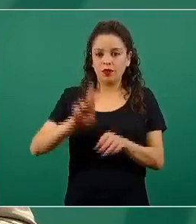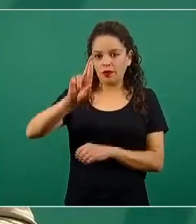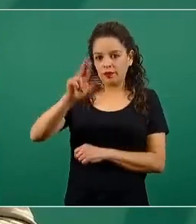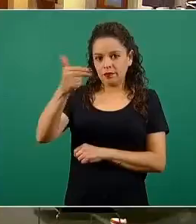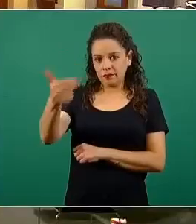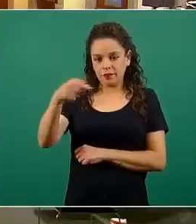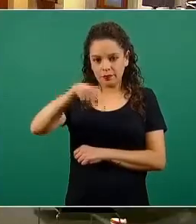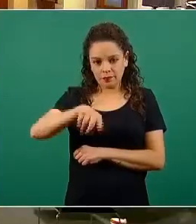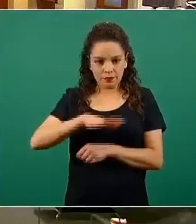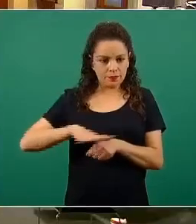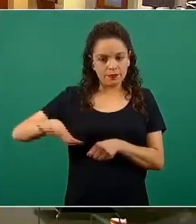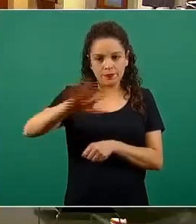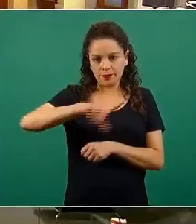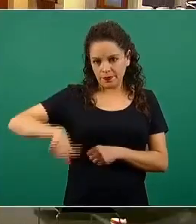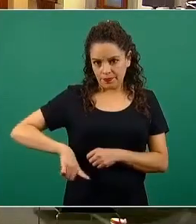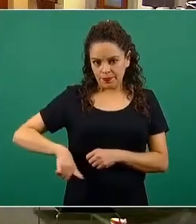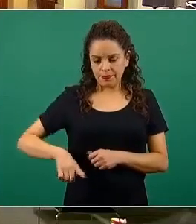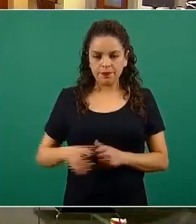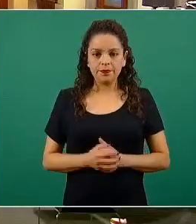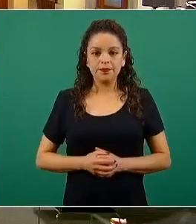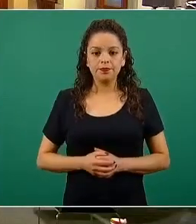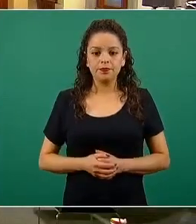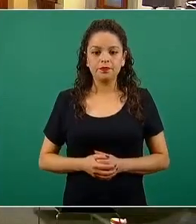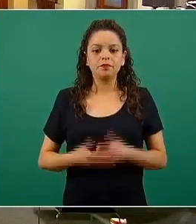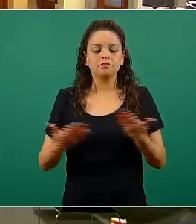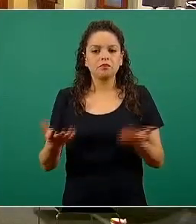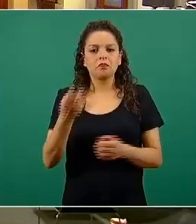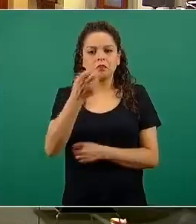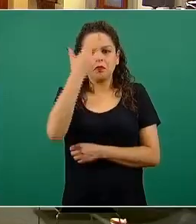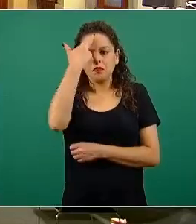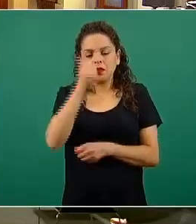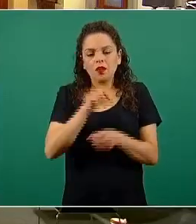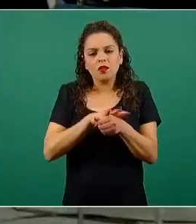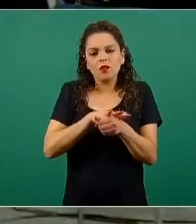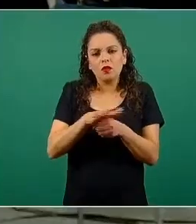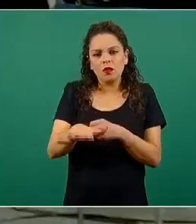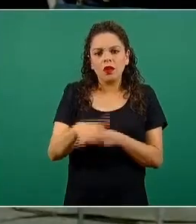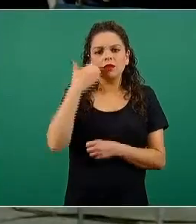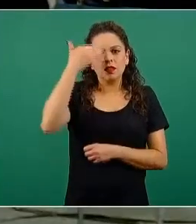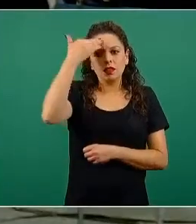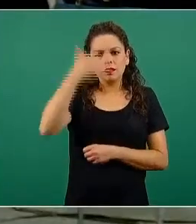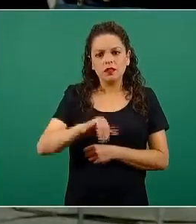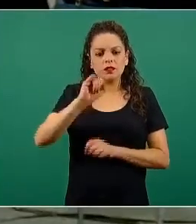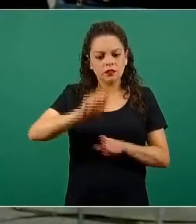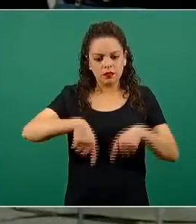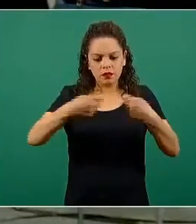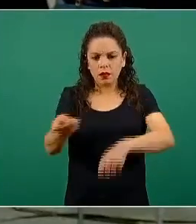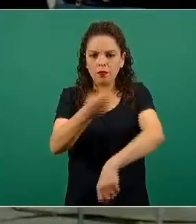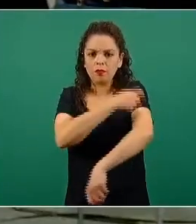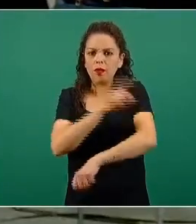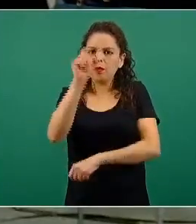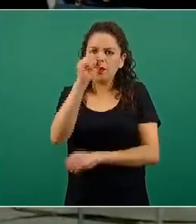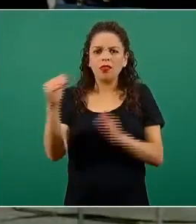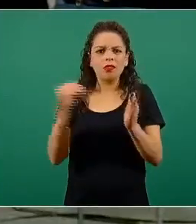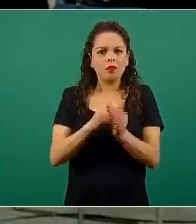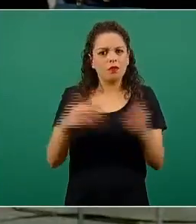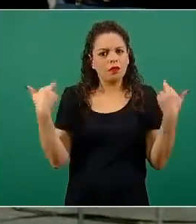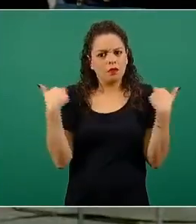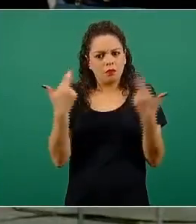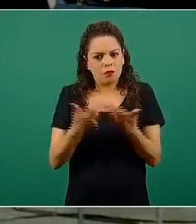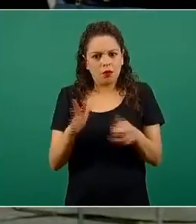público. En este sentido, ¿cuál es la justificación para vacunar a 20,000 maestros cuando ustedes reconocen que